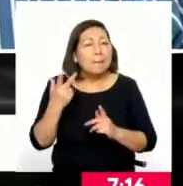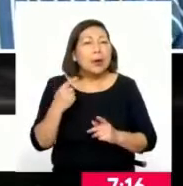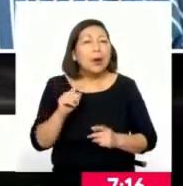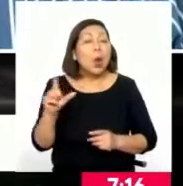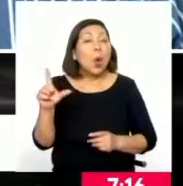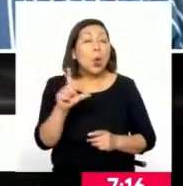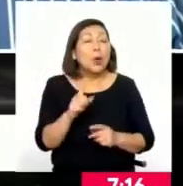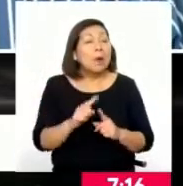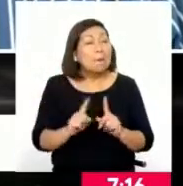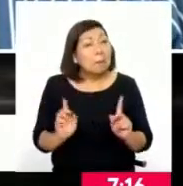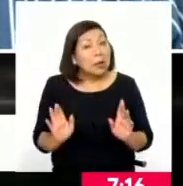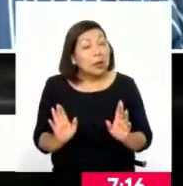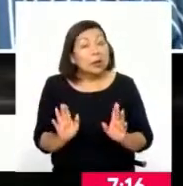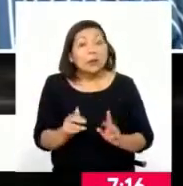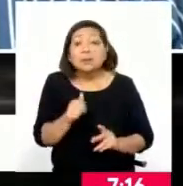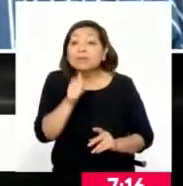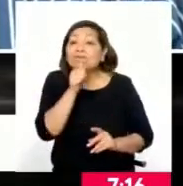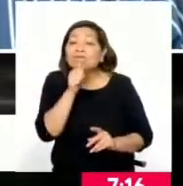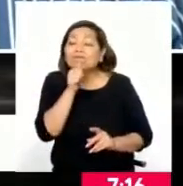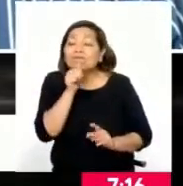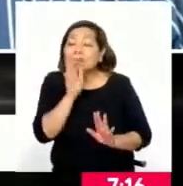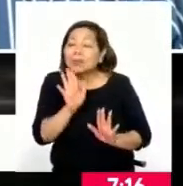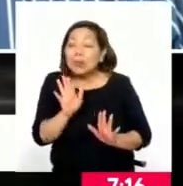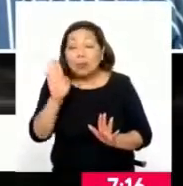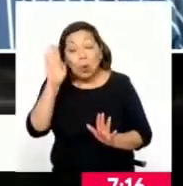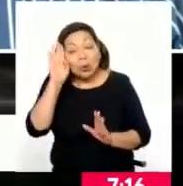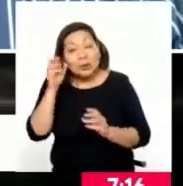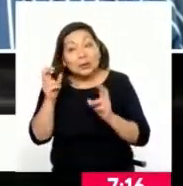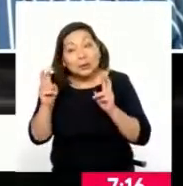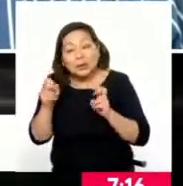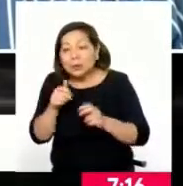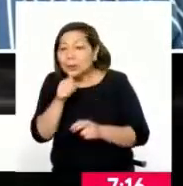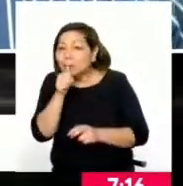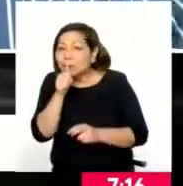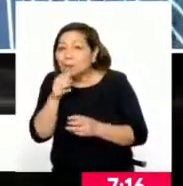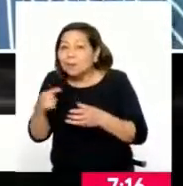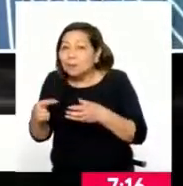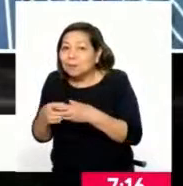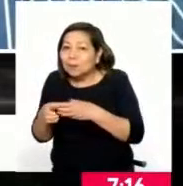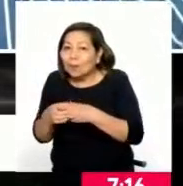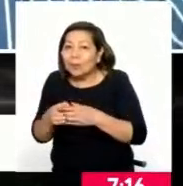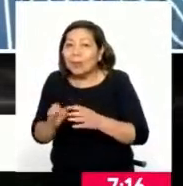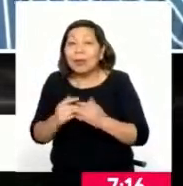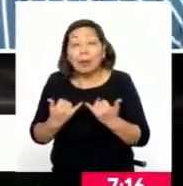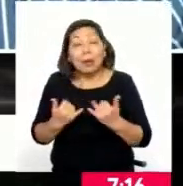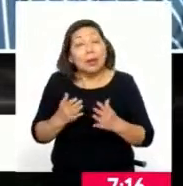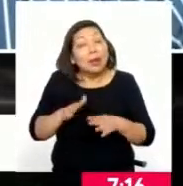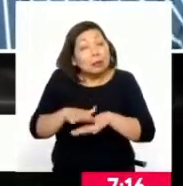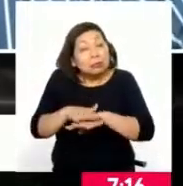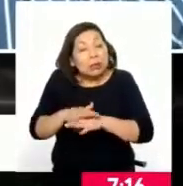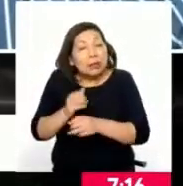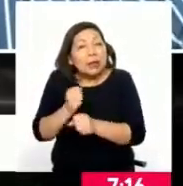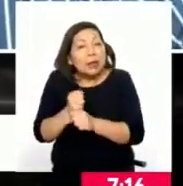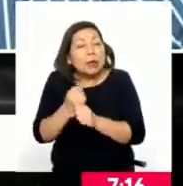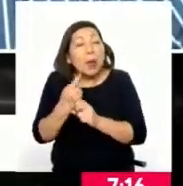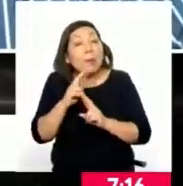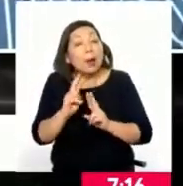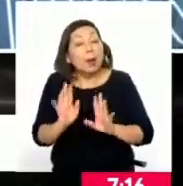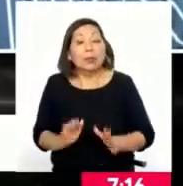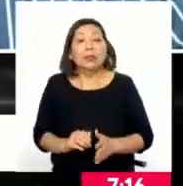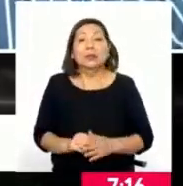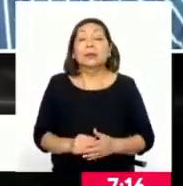día lunes, pero nos reservamos la información porque son temas que también en estos momentos se están trabajando para